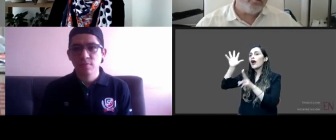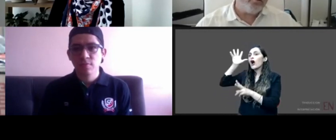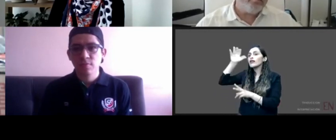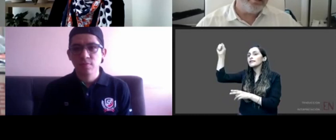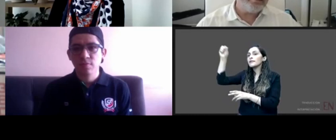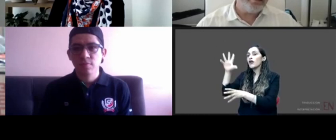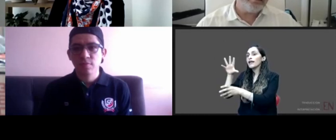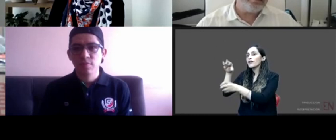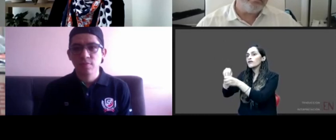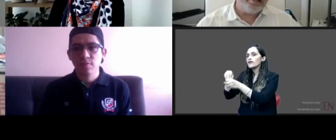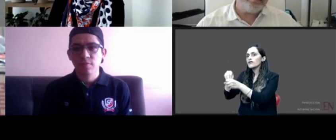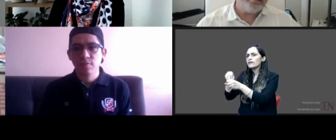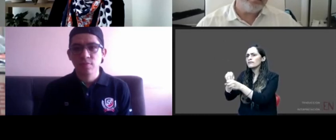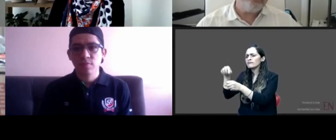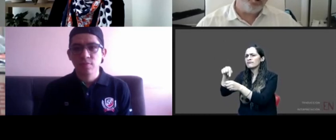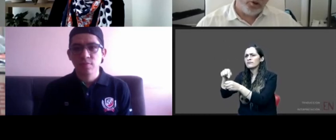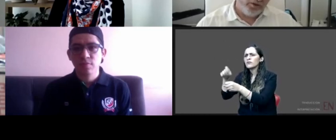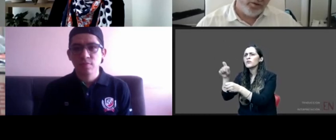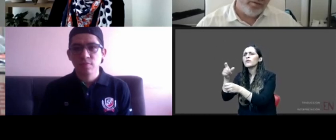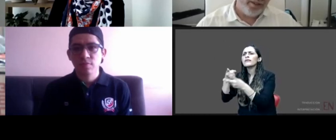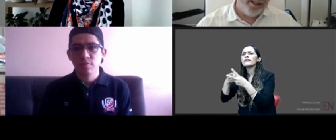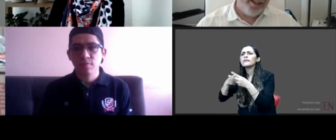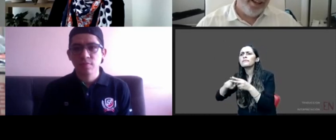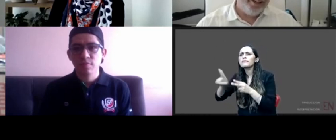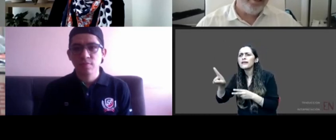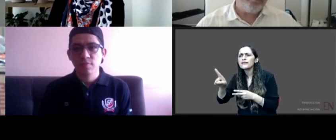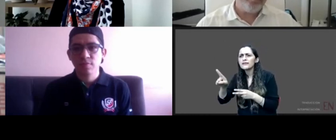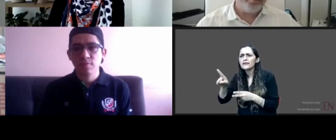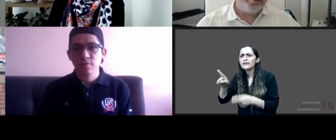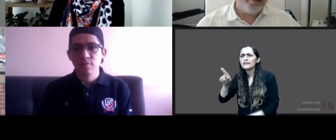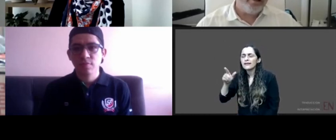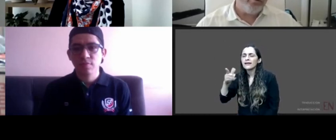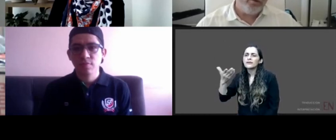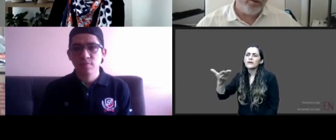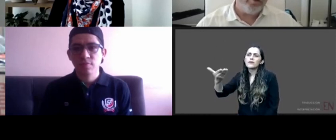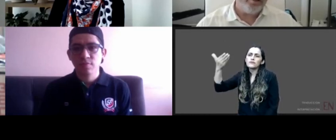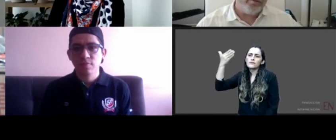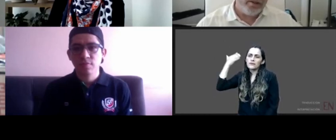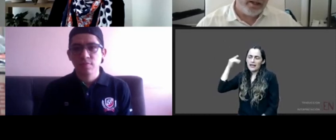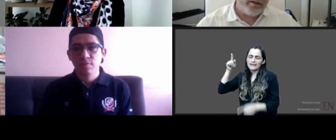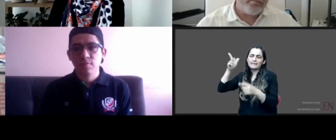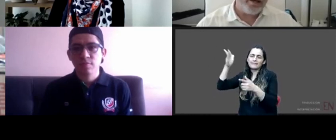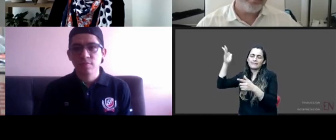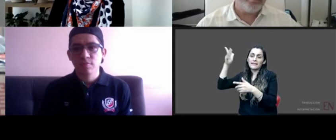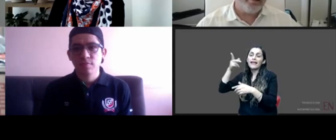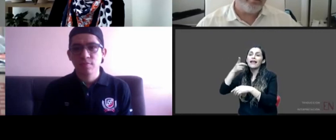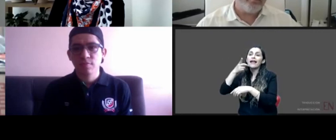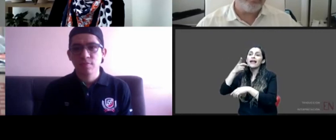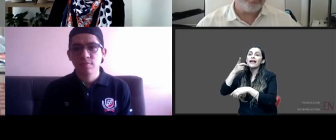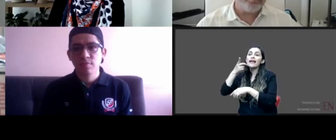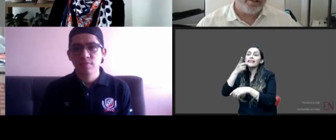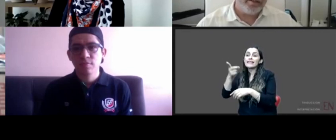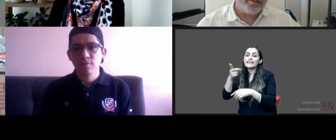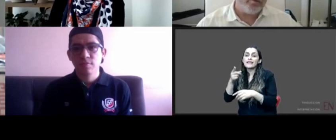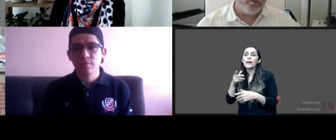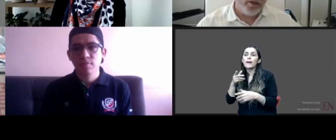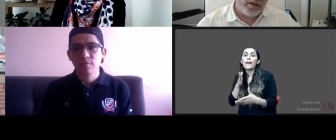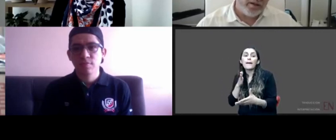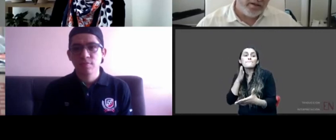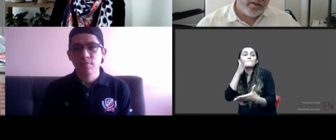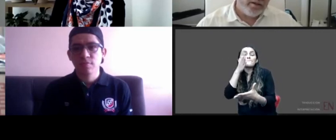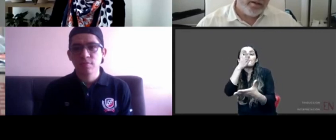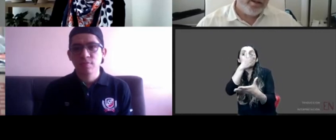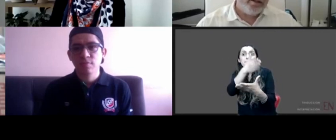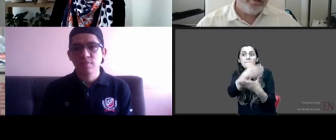de la noción americana del melting pot. Esto es, la inclusión significa vas al barrio donde estás a